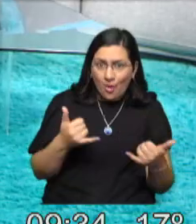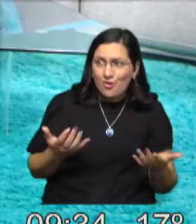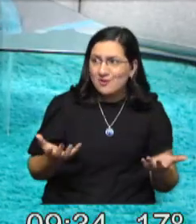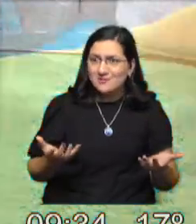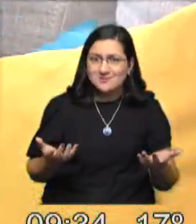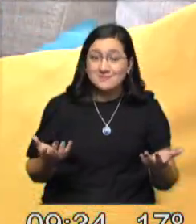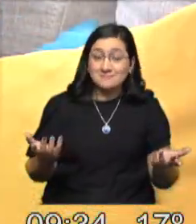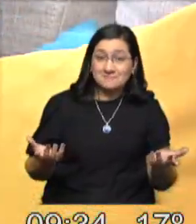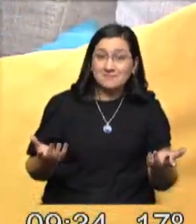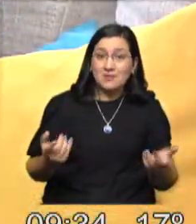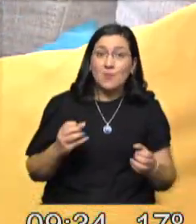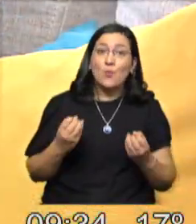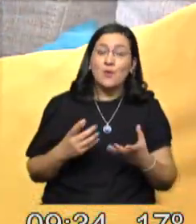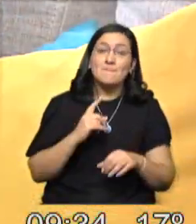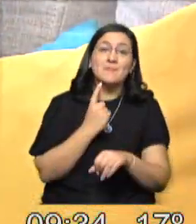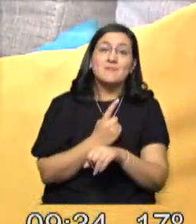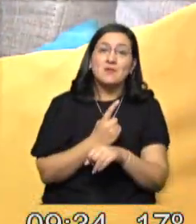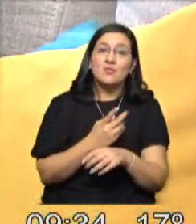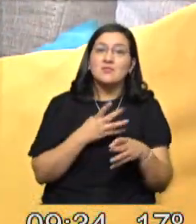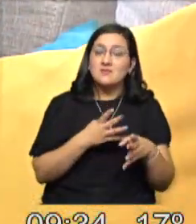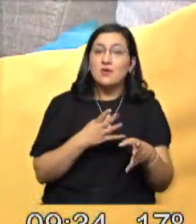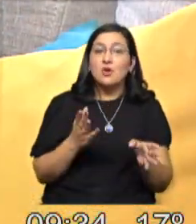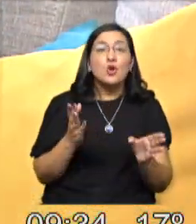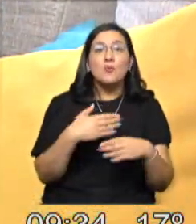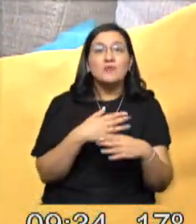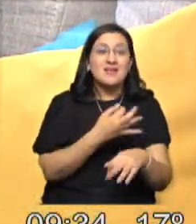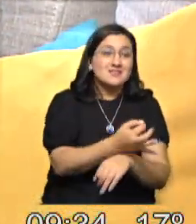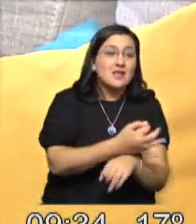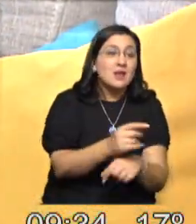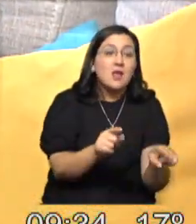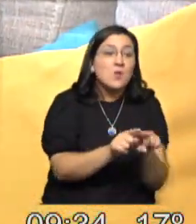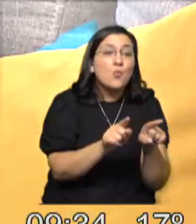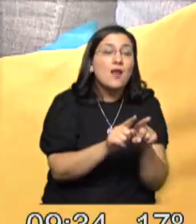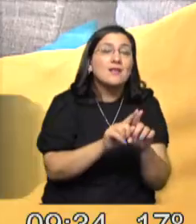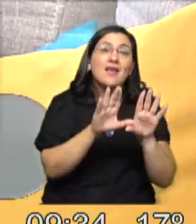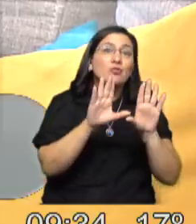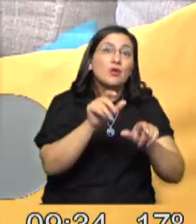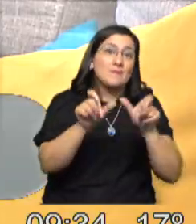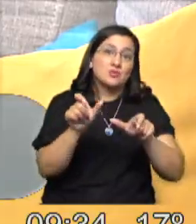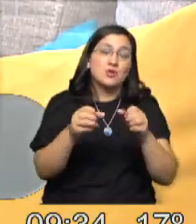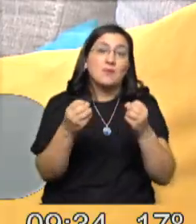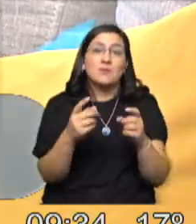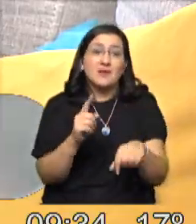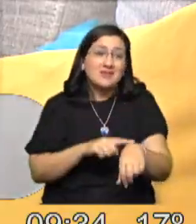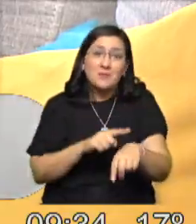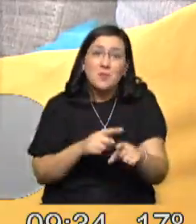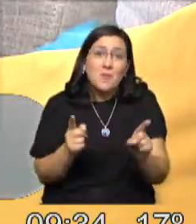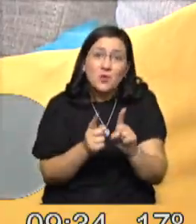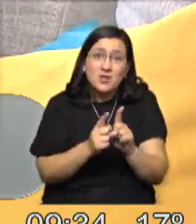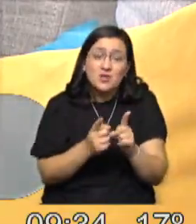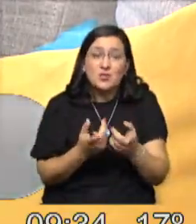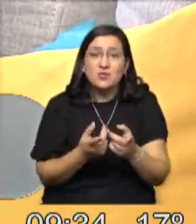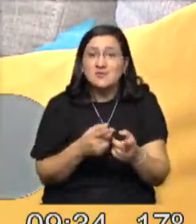A sus jugadores. Entonces, bueno, primero el desafío, ¿no? De que no podía enseñarle igual que a todo el mundo porque era poco tiempo, porque ellos tienen sus pases enseguida, tenía que ser